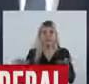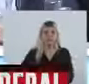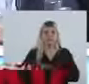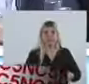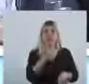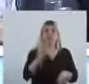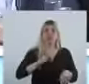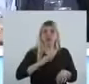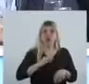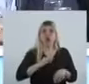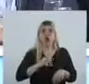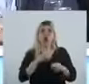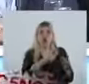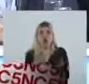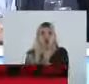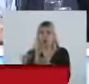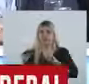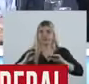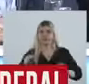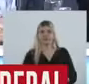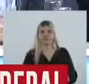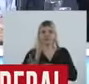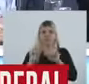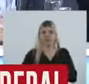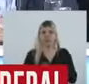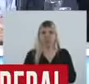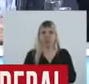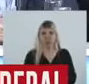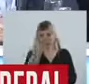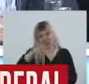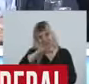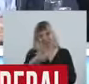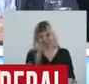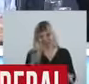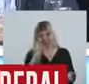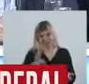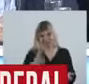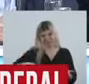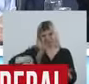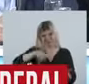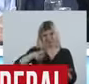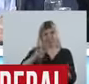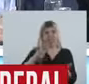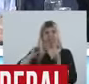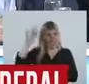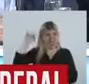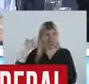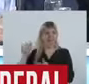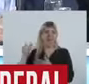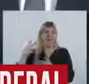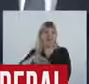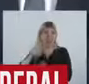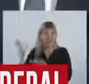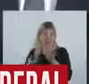consumo. Ustedes mismos vivieron en la Tierra del Fuego ese tiempo. Y lo único que nos